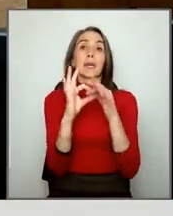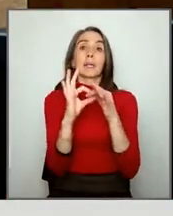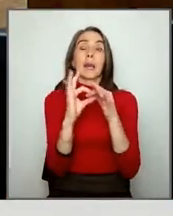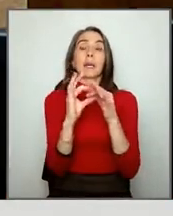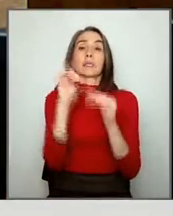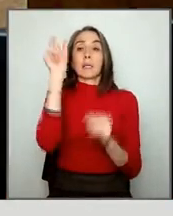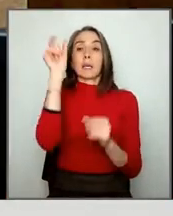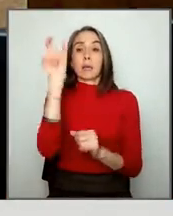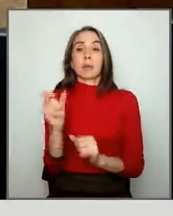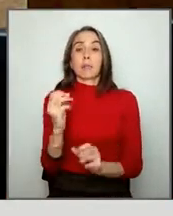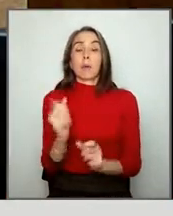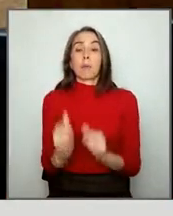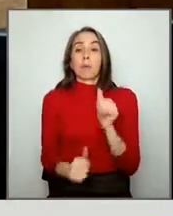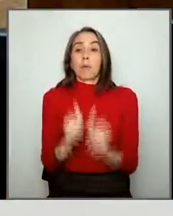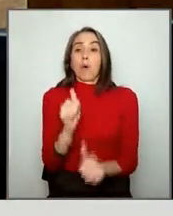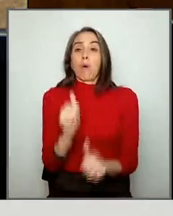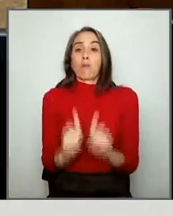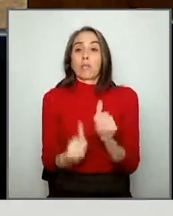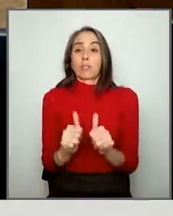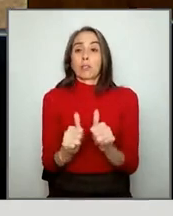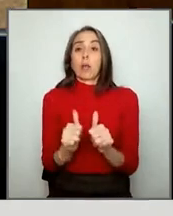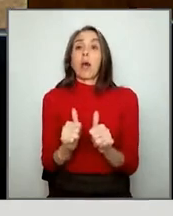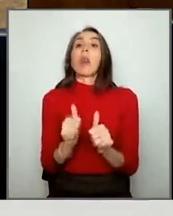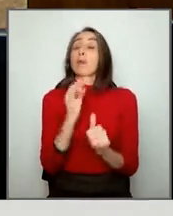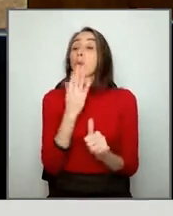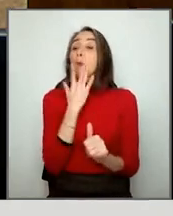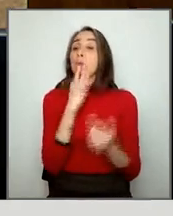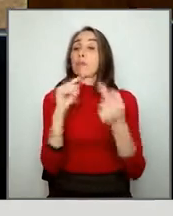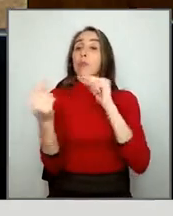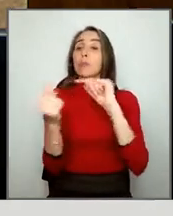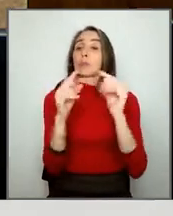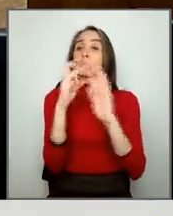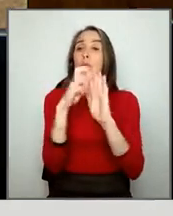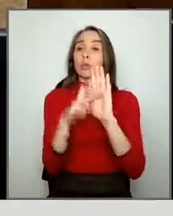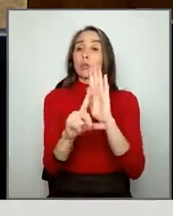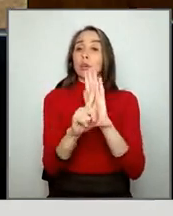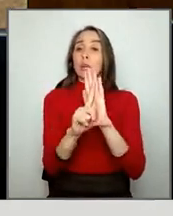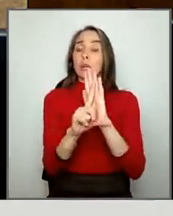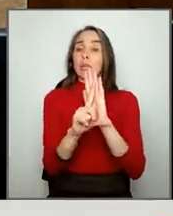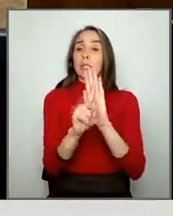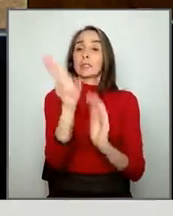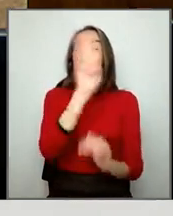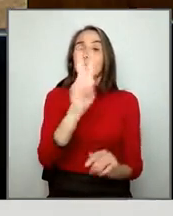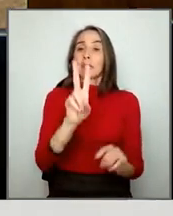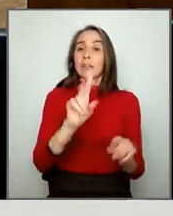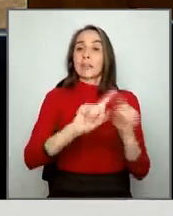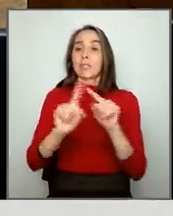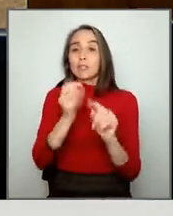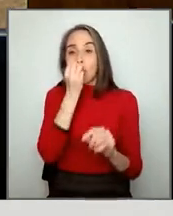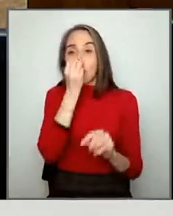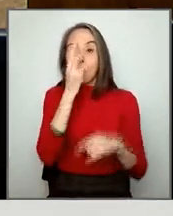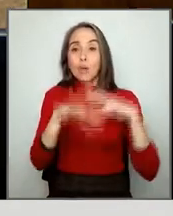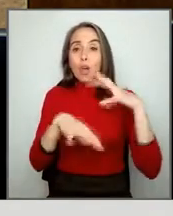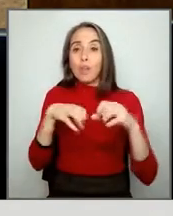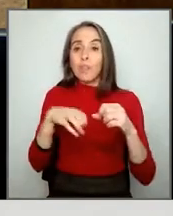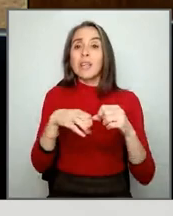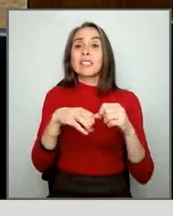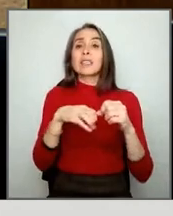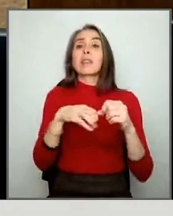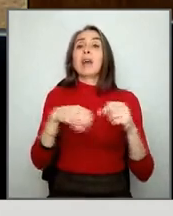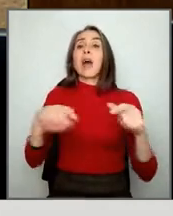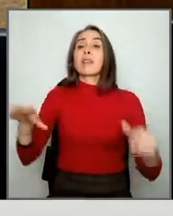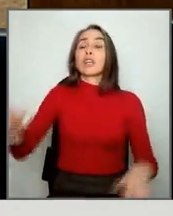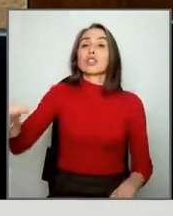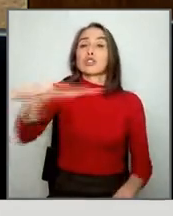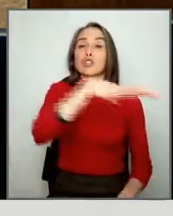que tuvimos durante el debate del proyecto de ley del servicio de biodiversidad y áreas protegidas se agradece poder